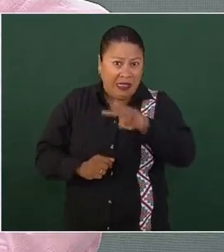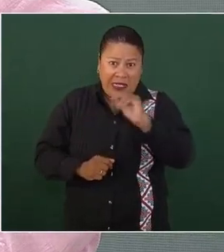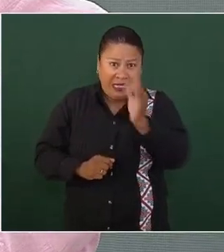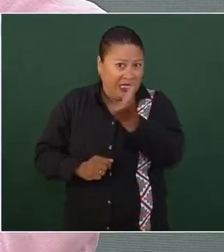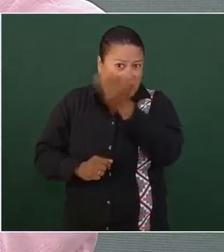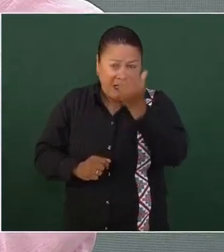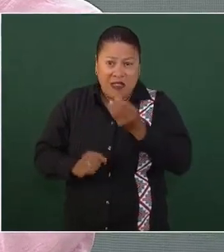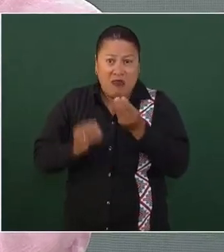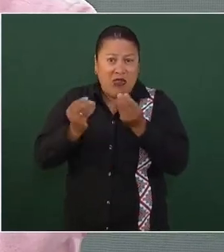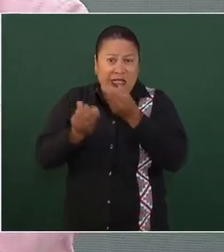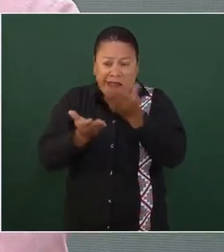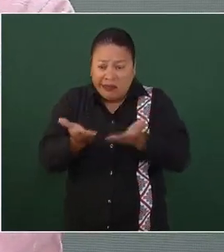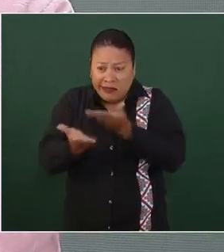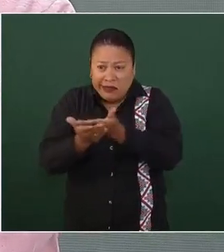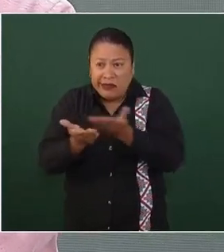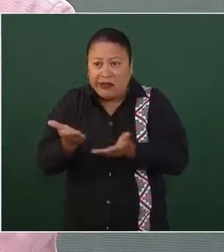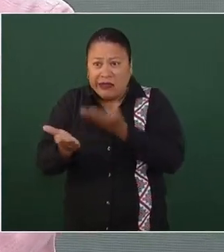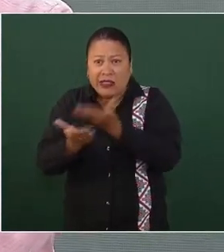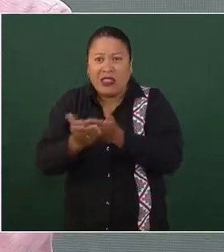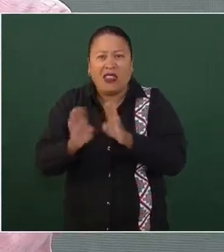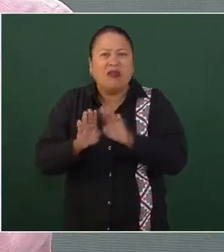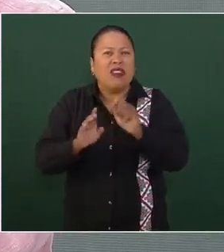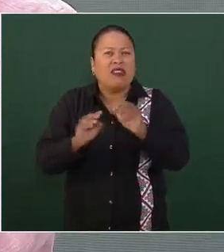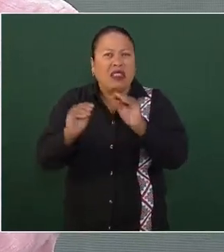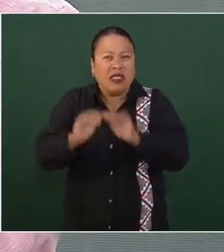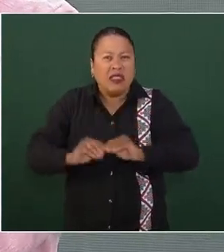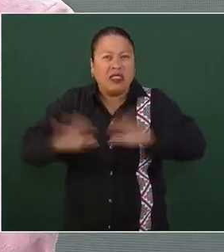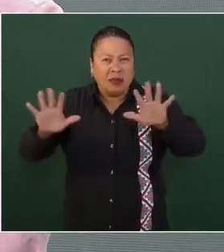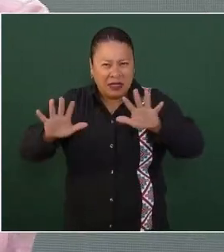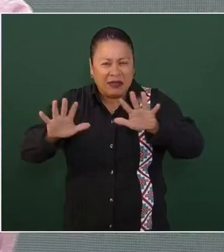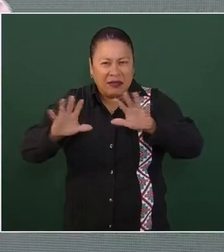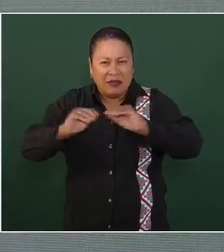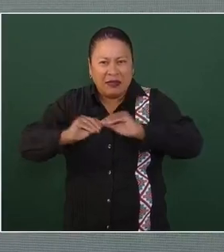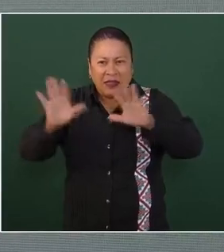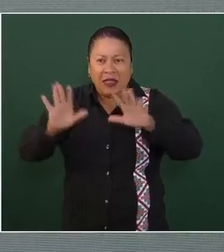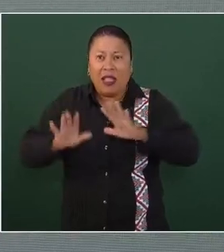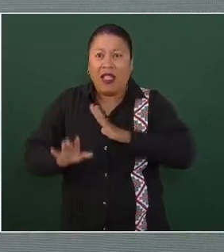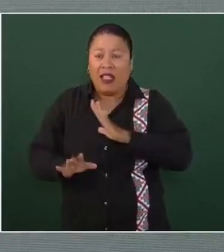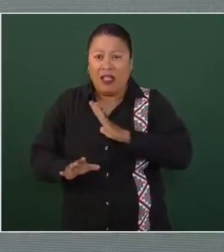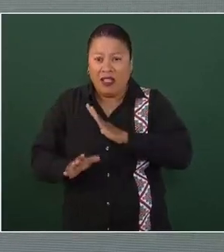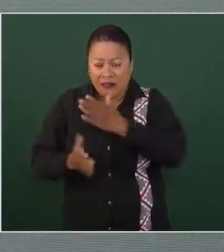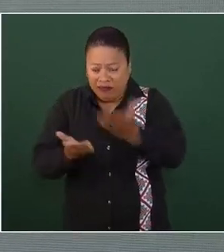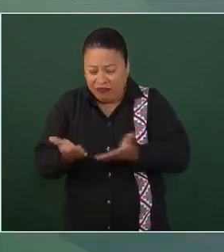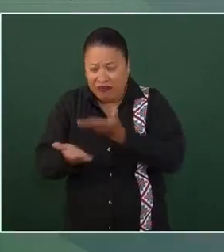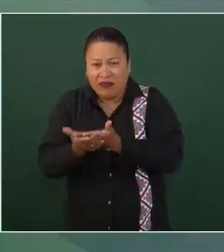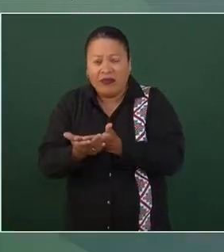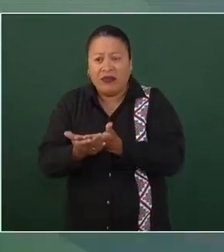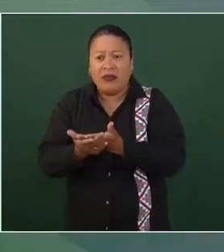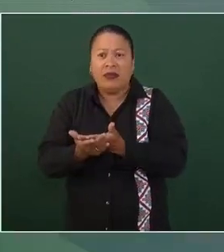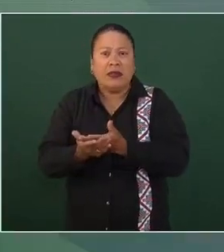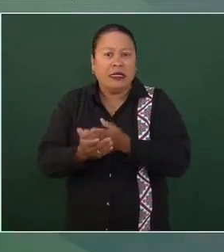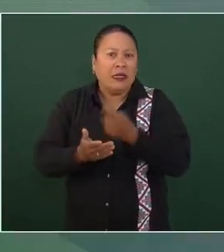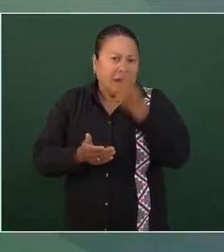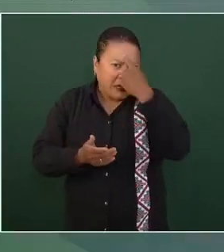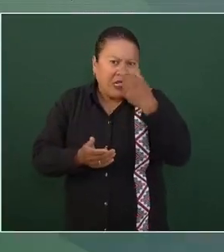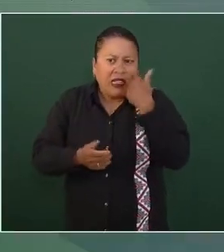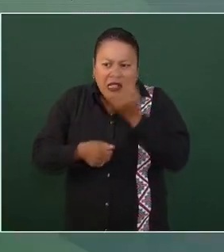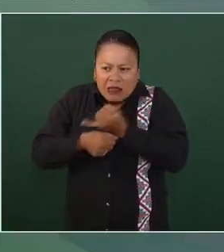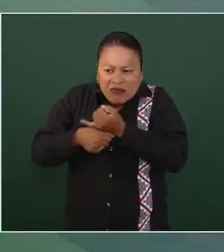estas de transparencia se reciben para ver